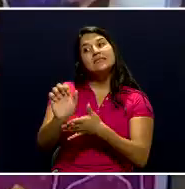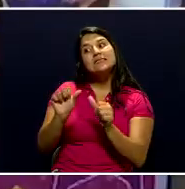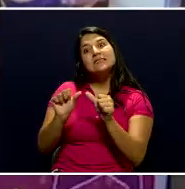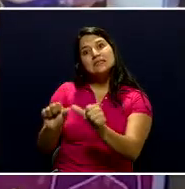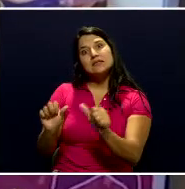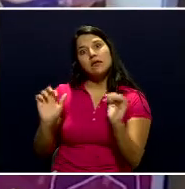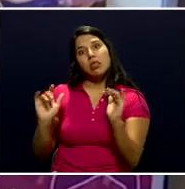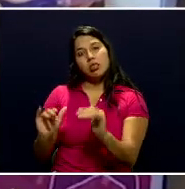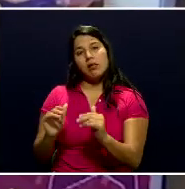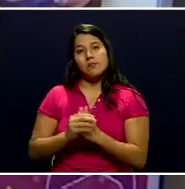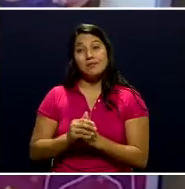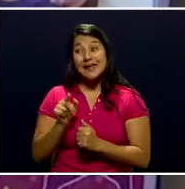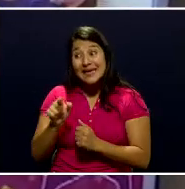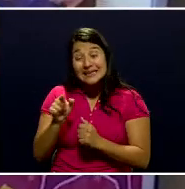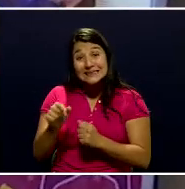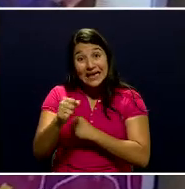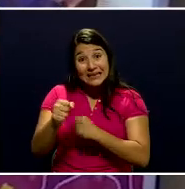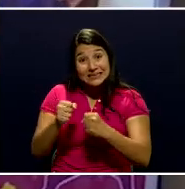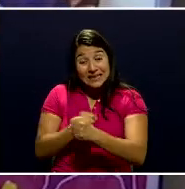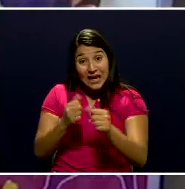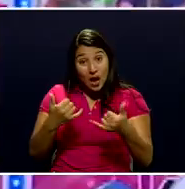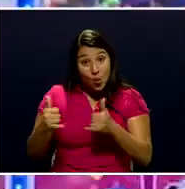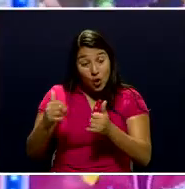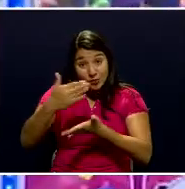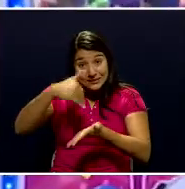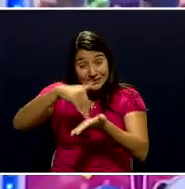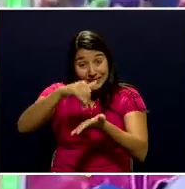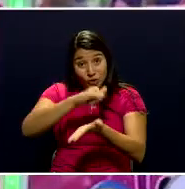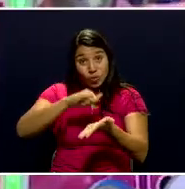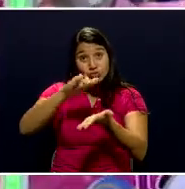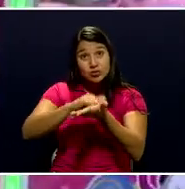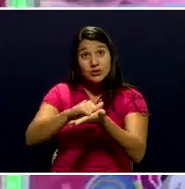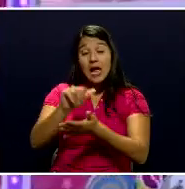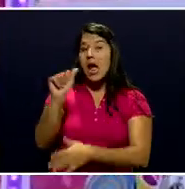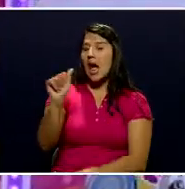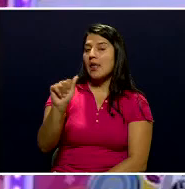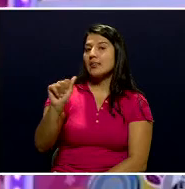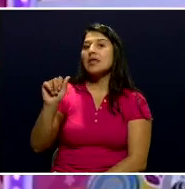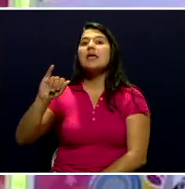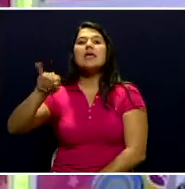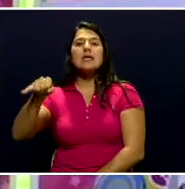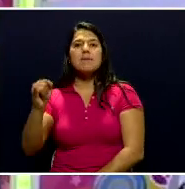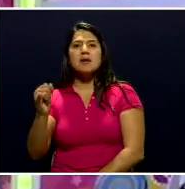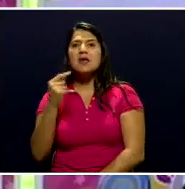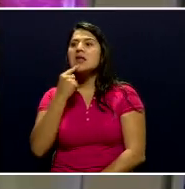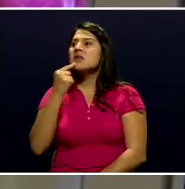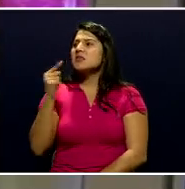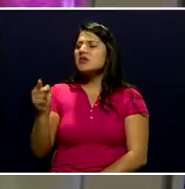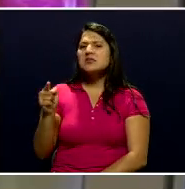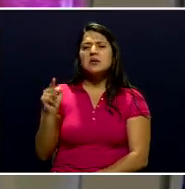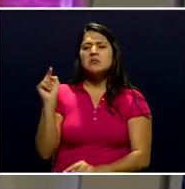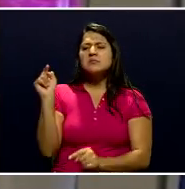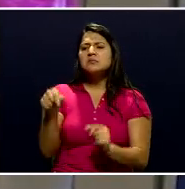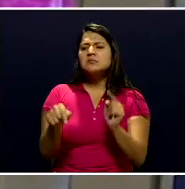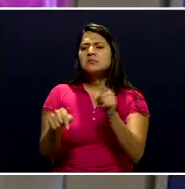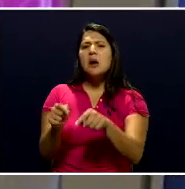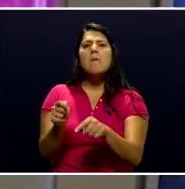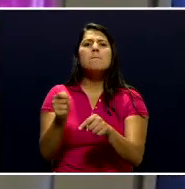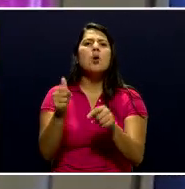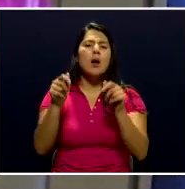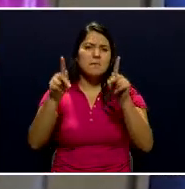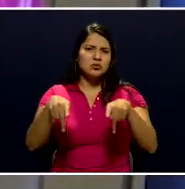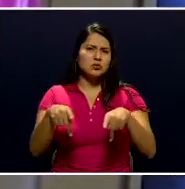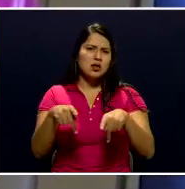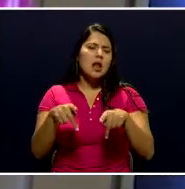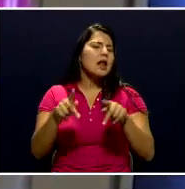operando. En esta sala de juego en el centro de la capital, Angie Jiménez asegura que la ocupación se mantiene muy baja porque las personas han